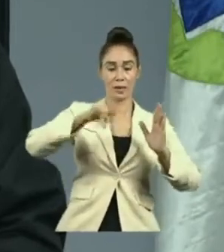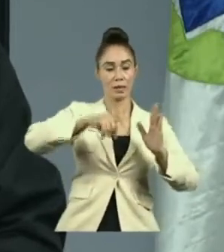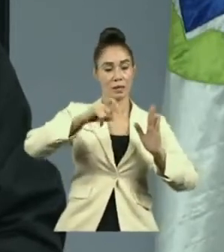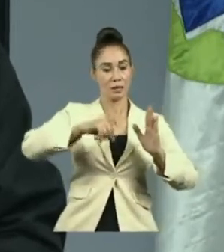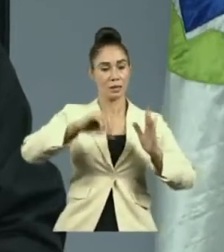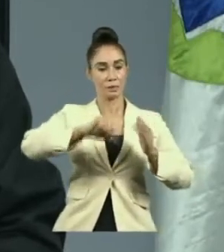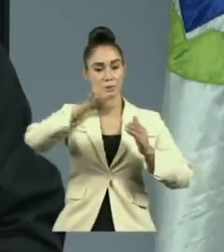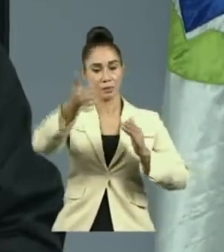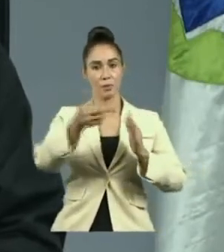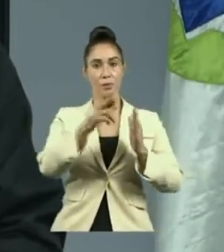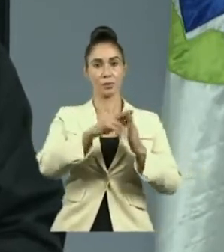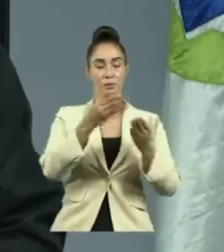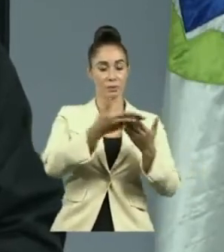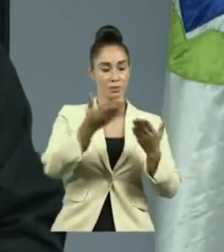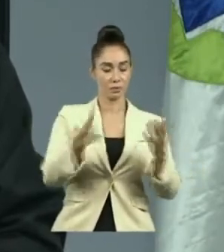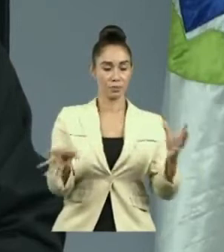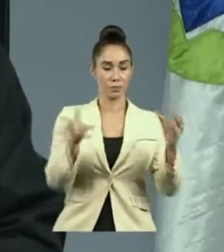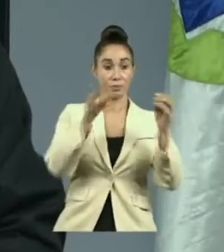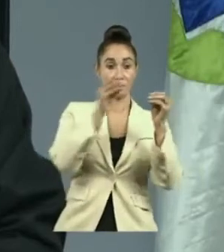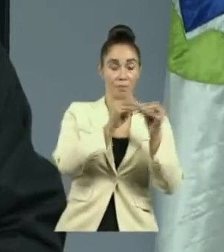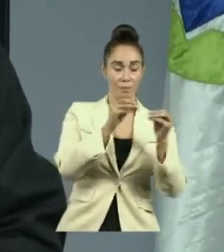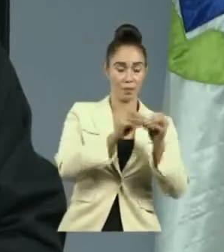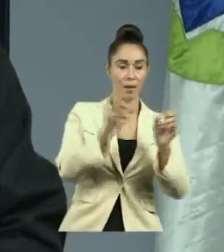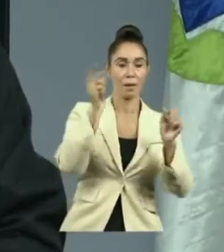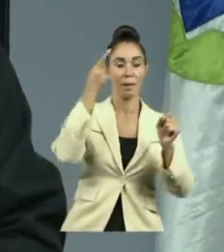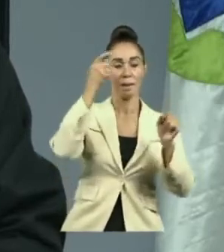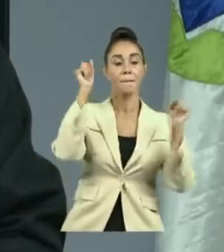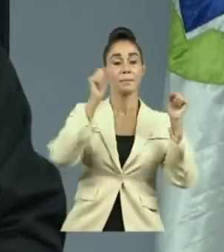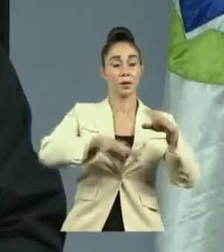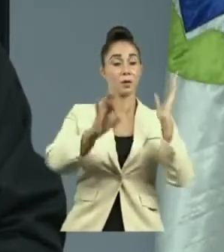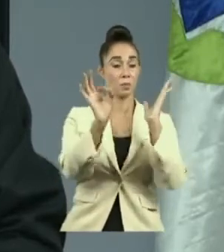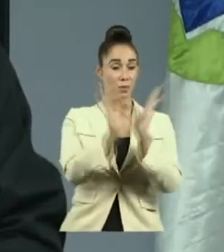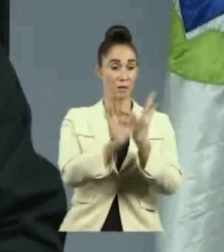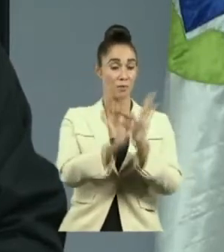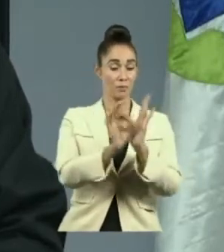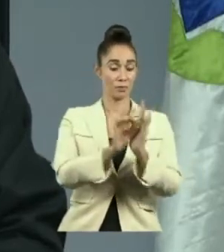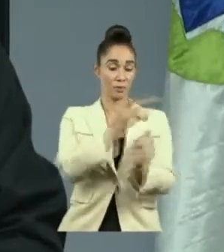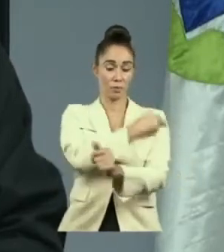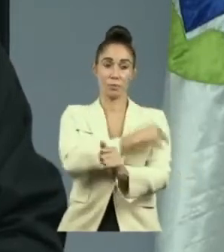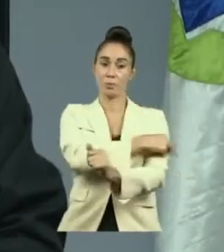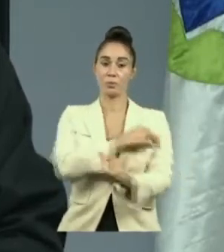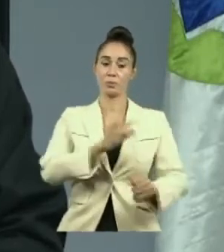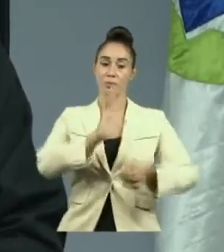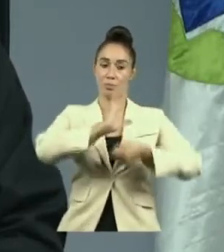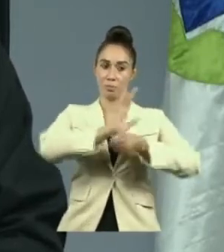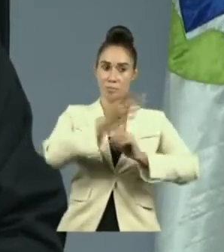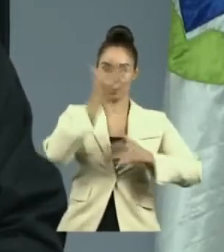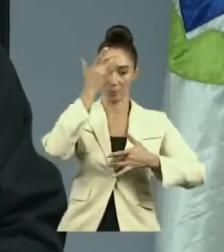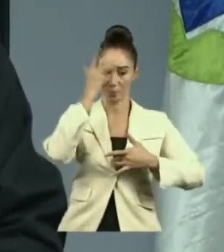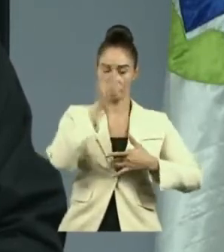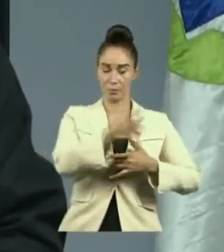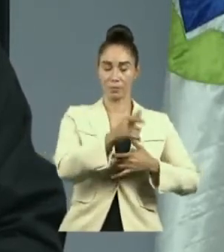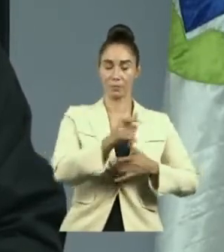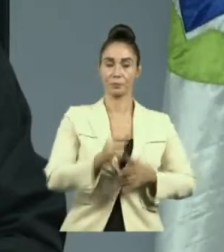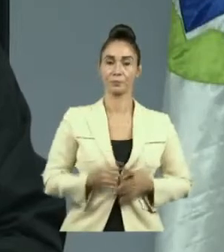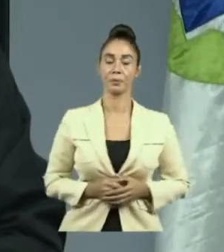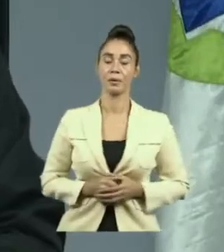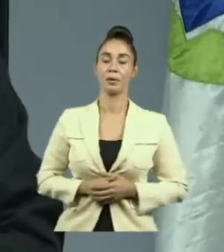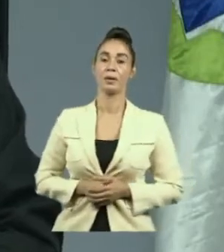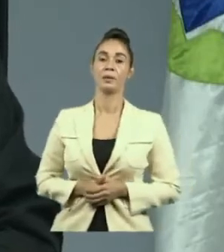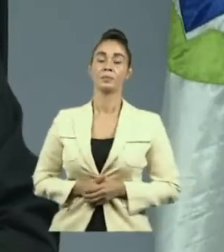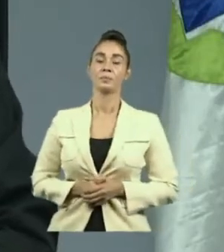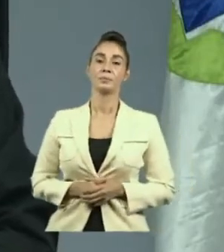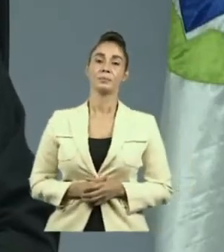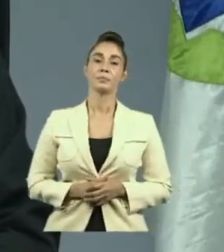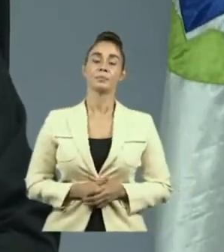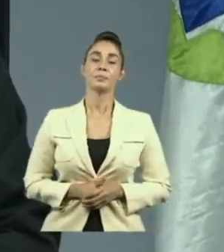serie de medidas adicionales para que esto pueda ser funcional y puedan enviar se pacientes